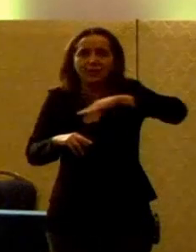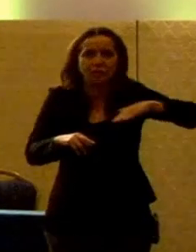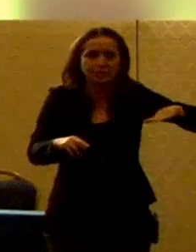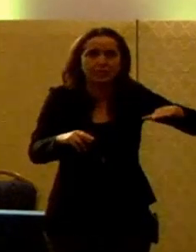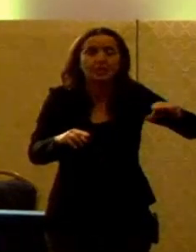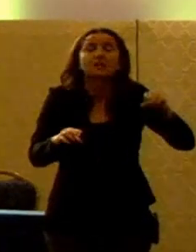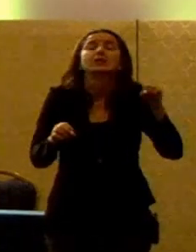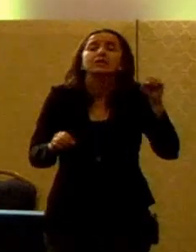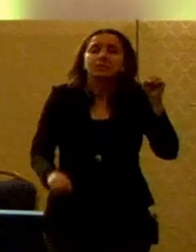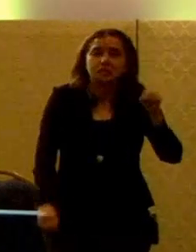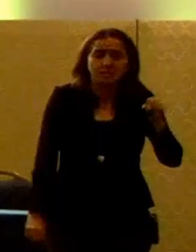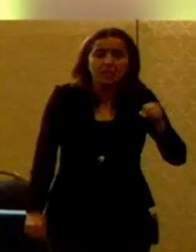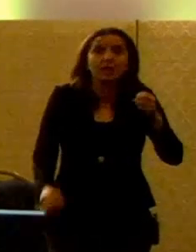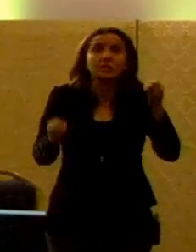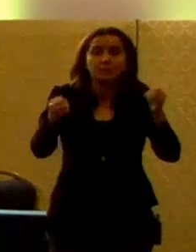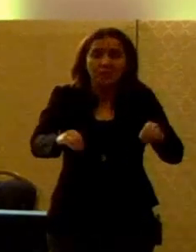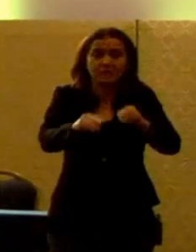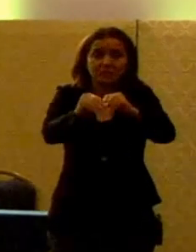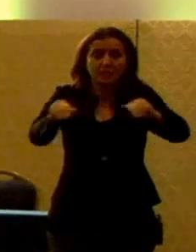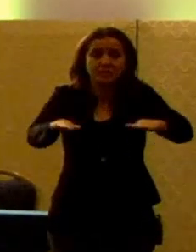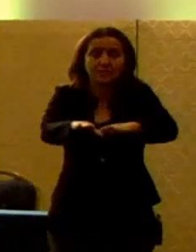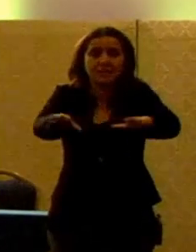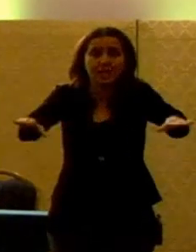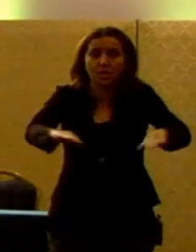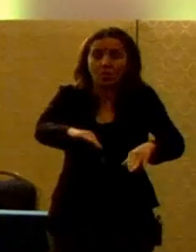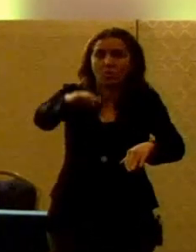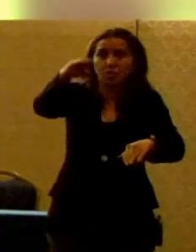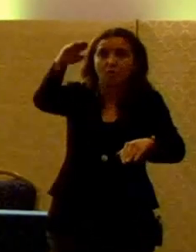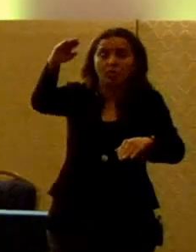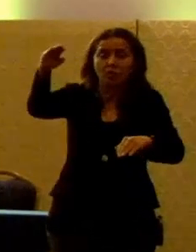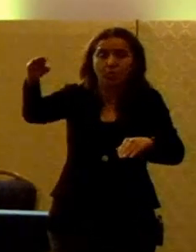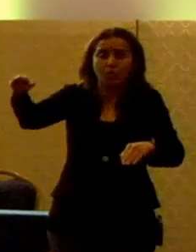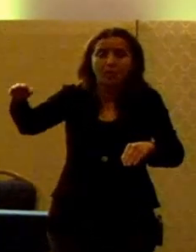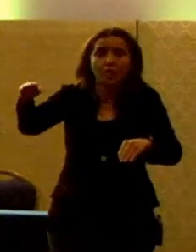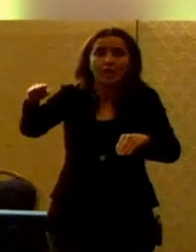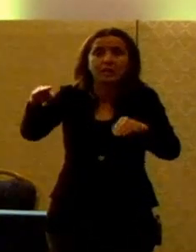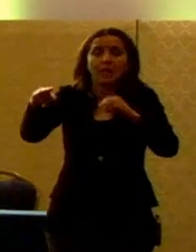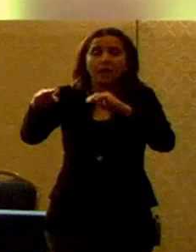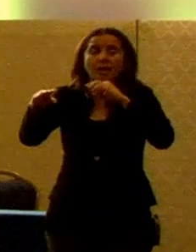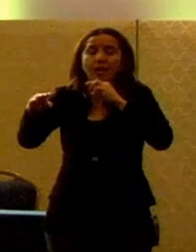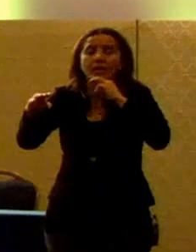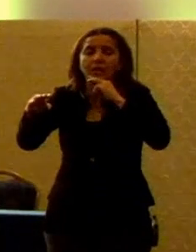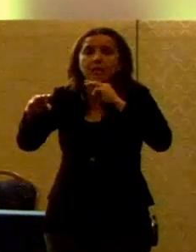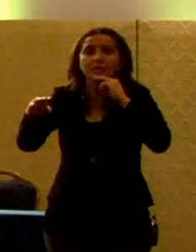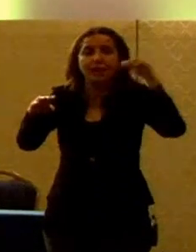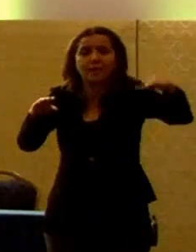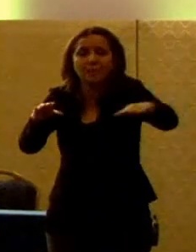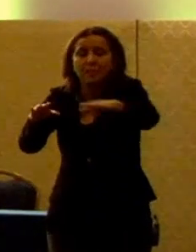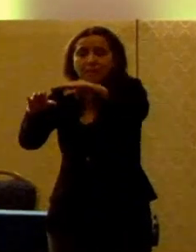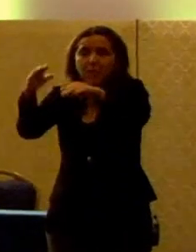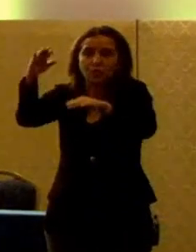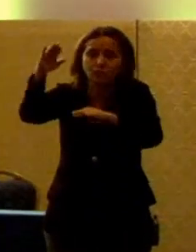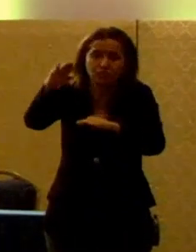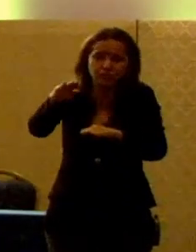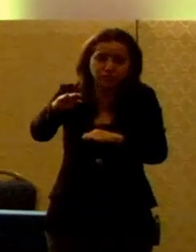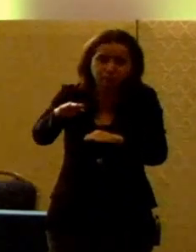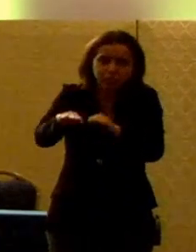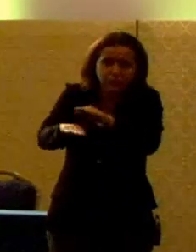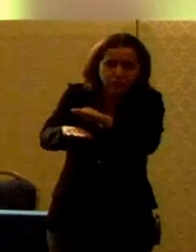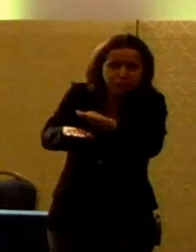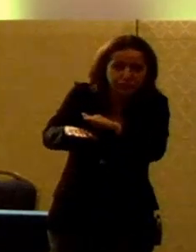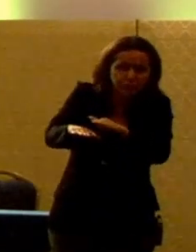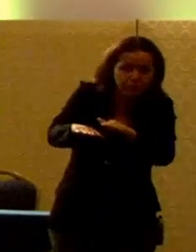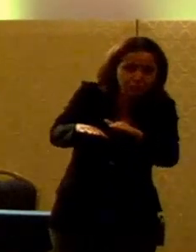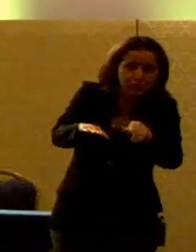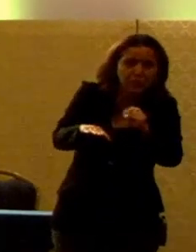es, inclusive su altitud es ligeramente por debajo del nivel del mar. Entonces prácticamente es una región susceptible